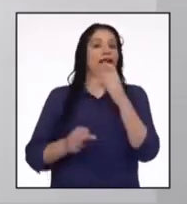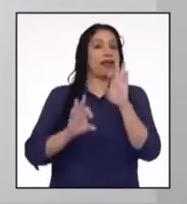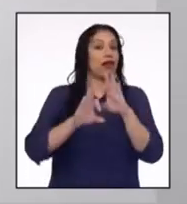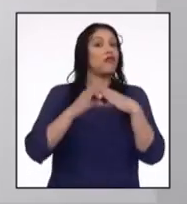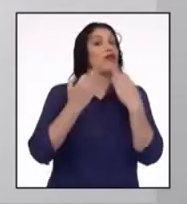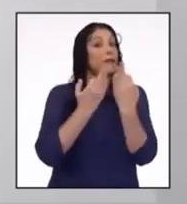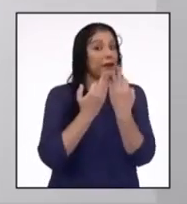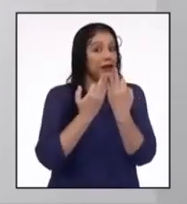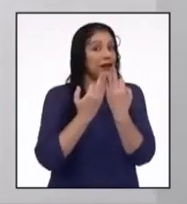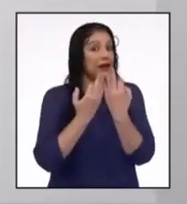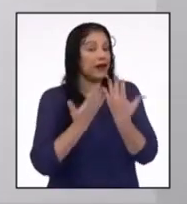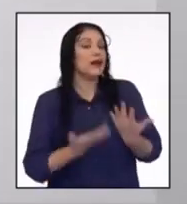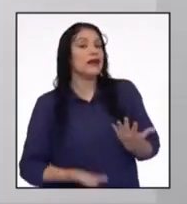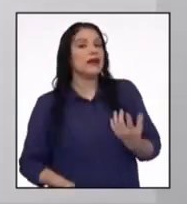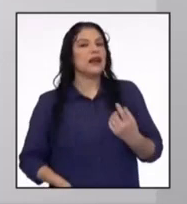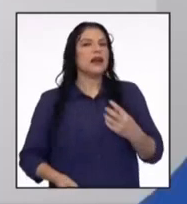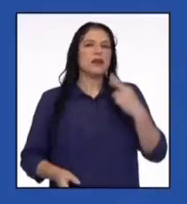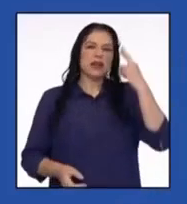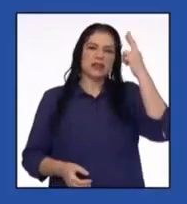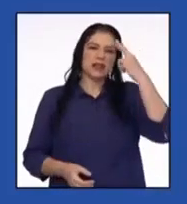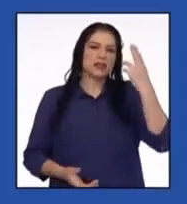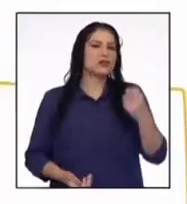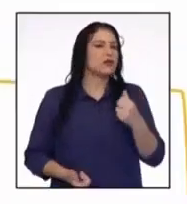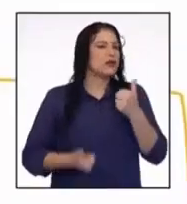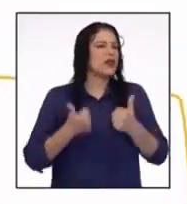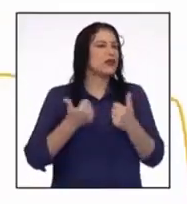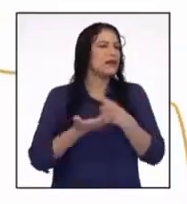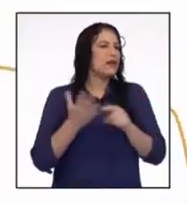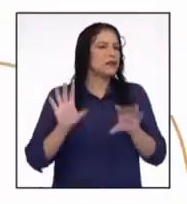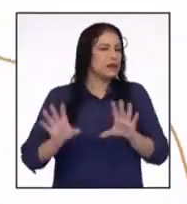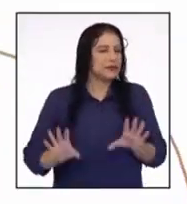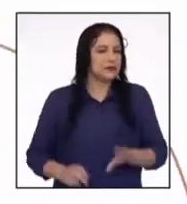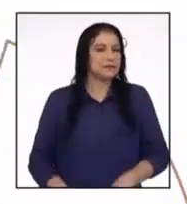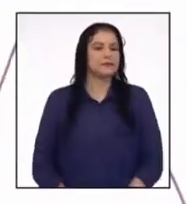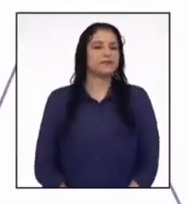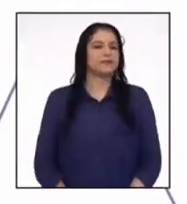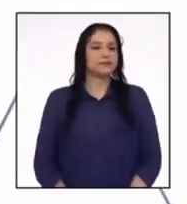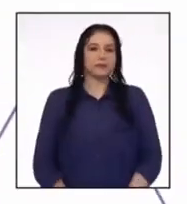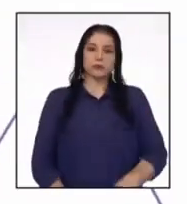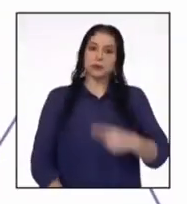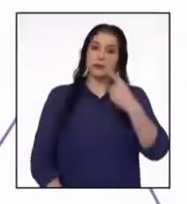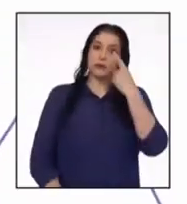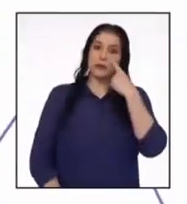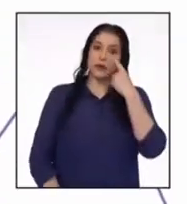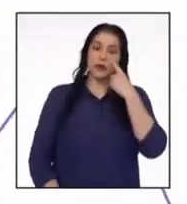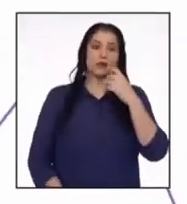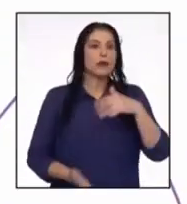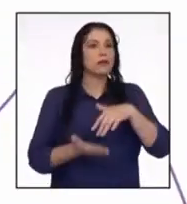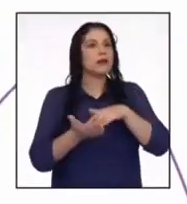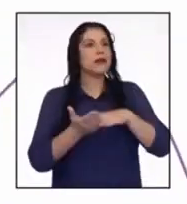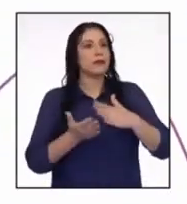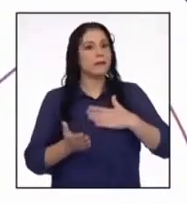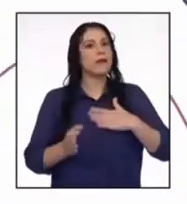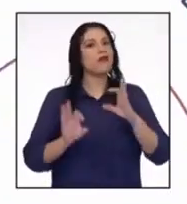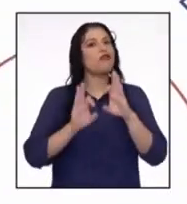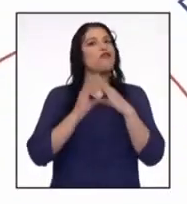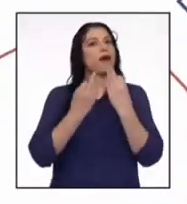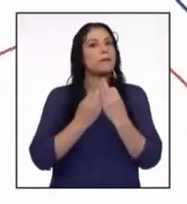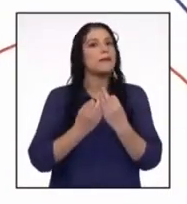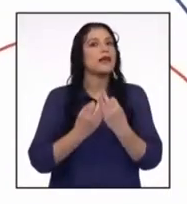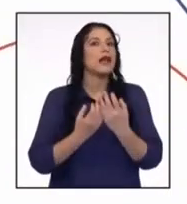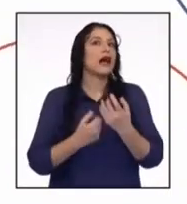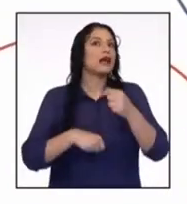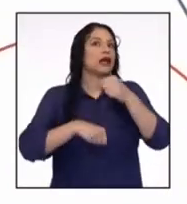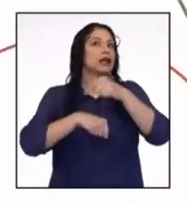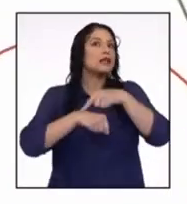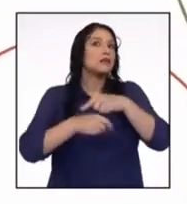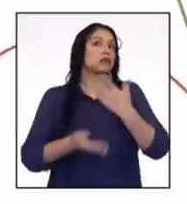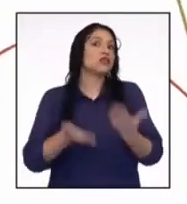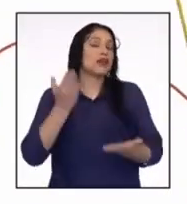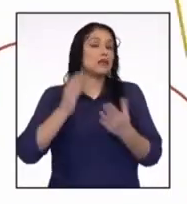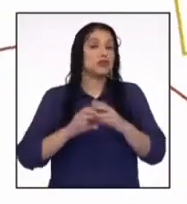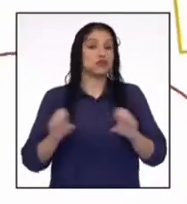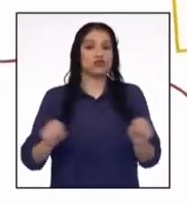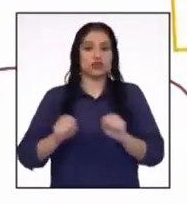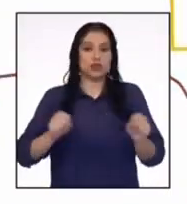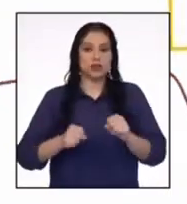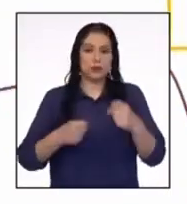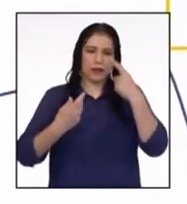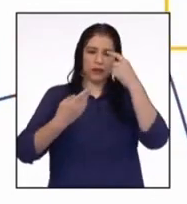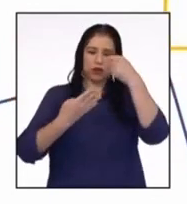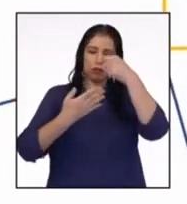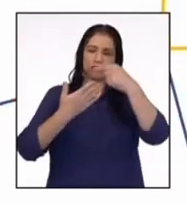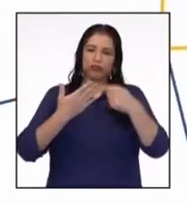familias. Y para eso vamos a reconocer la vulnerabilidad de nuestras familias ante los sismos, considerando